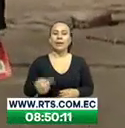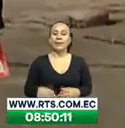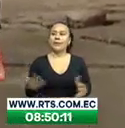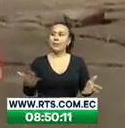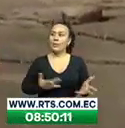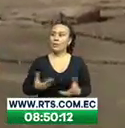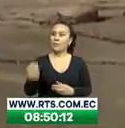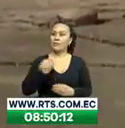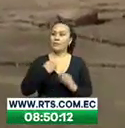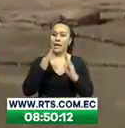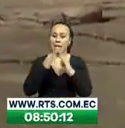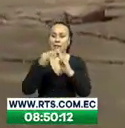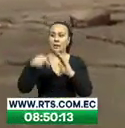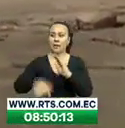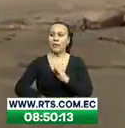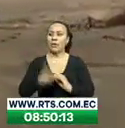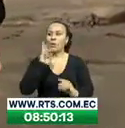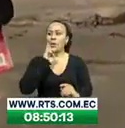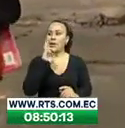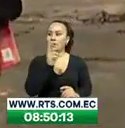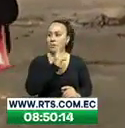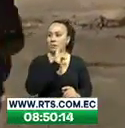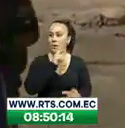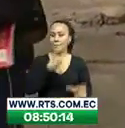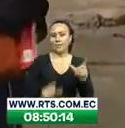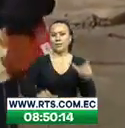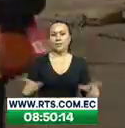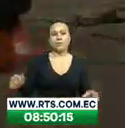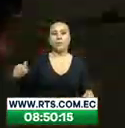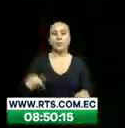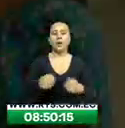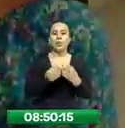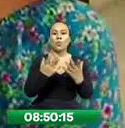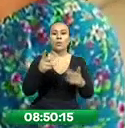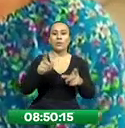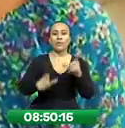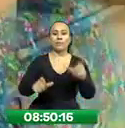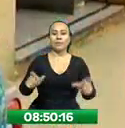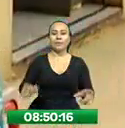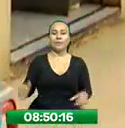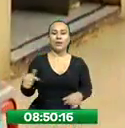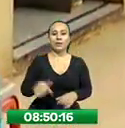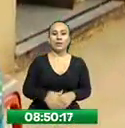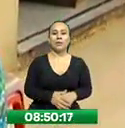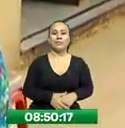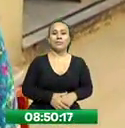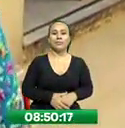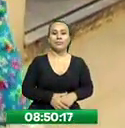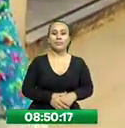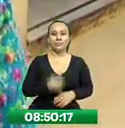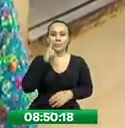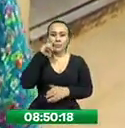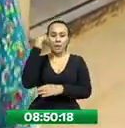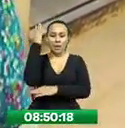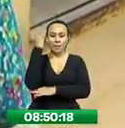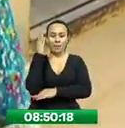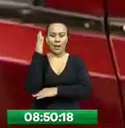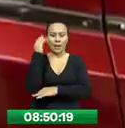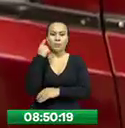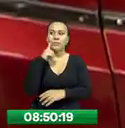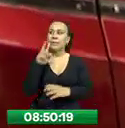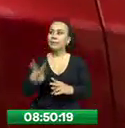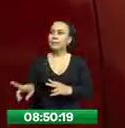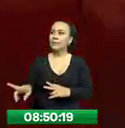donde funciona un restaurante. Si hubiera estado una persona aquí, ¿cuántas personas hubieran caído también? Si no hubiera estado ese poste, ¿se hubiera vendido acá adentro?